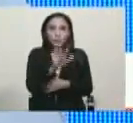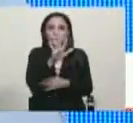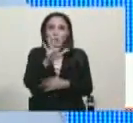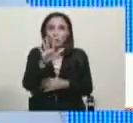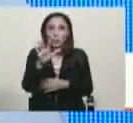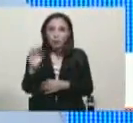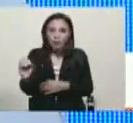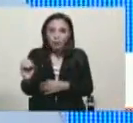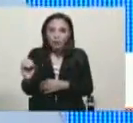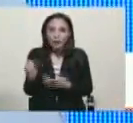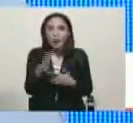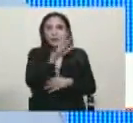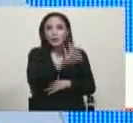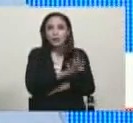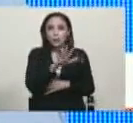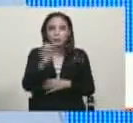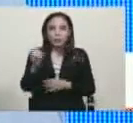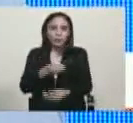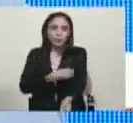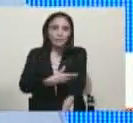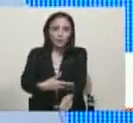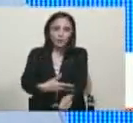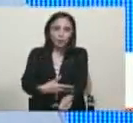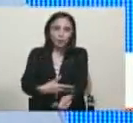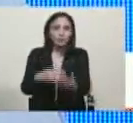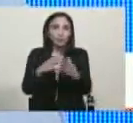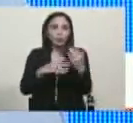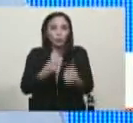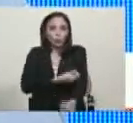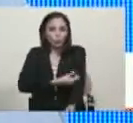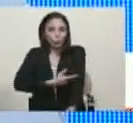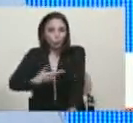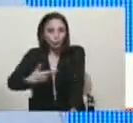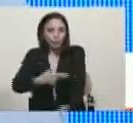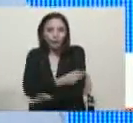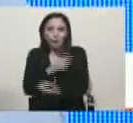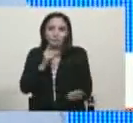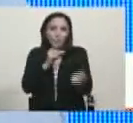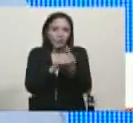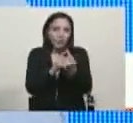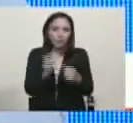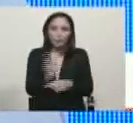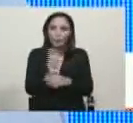550 millones de exámenes. Directo.